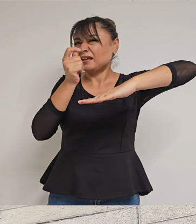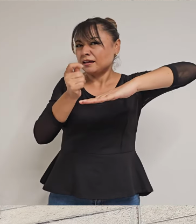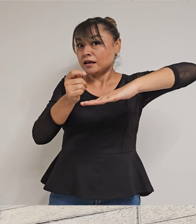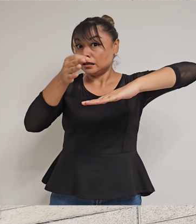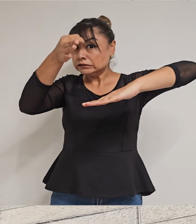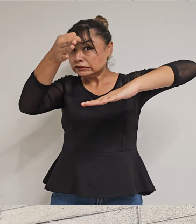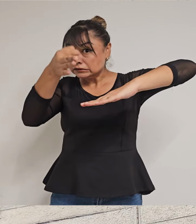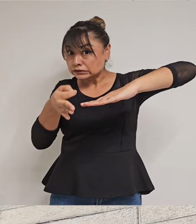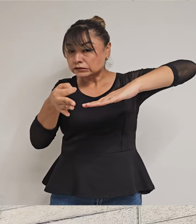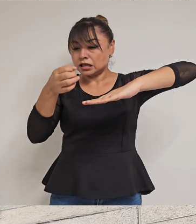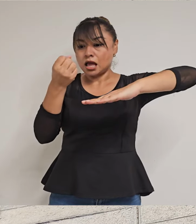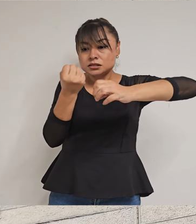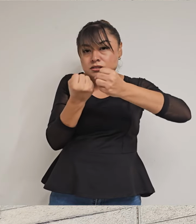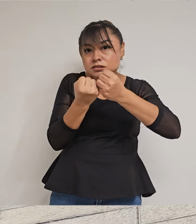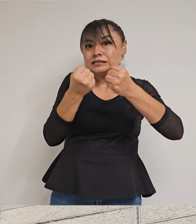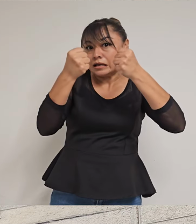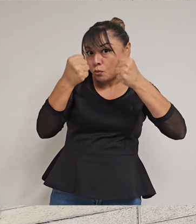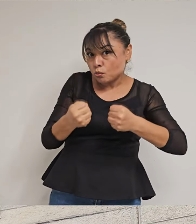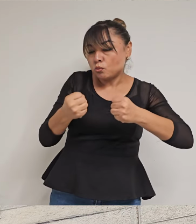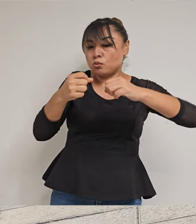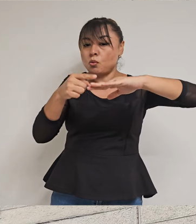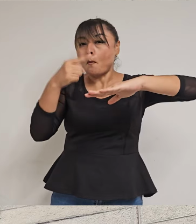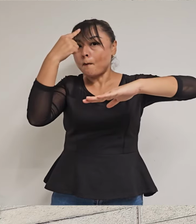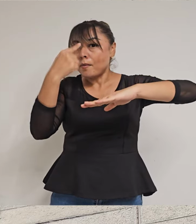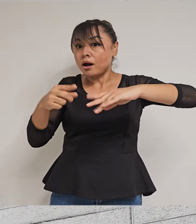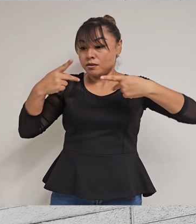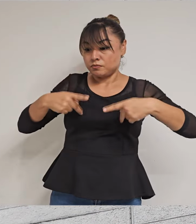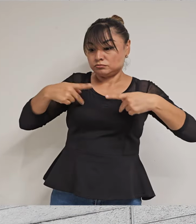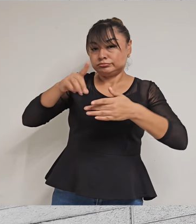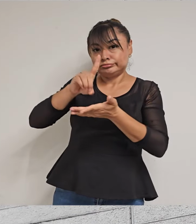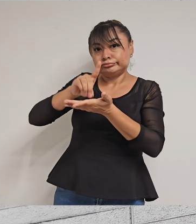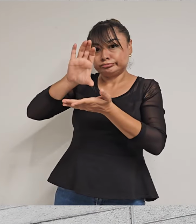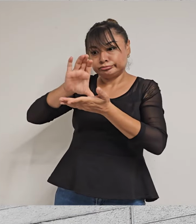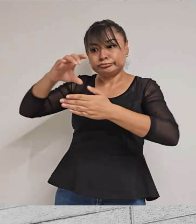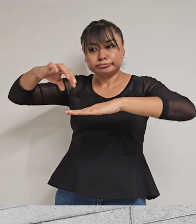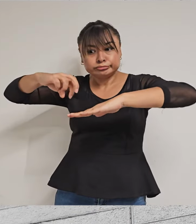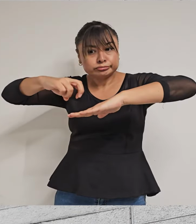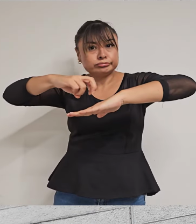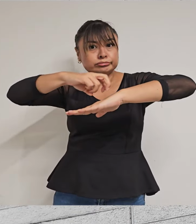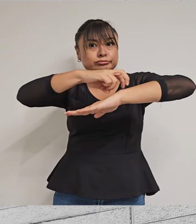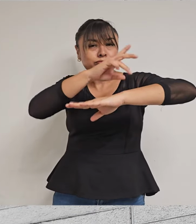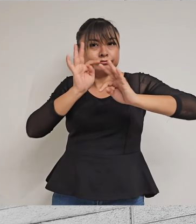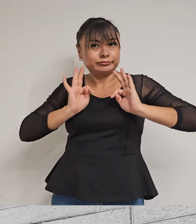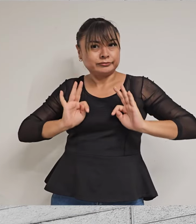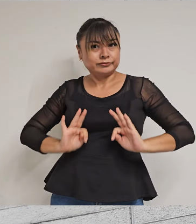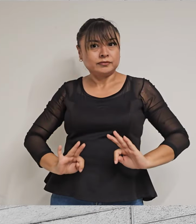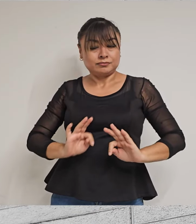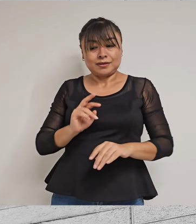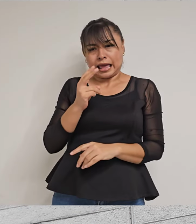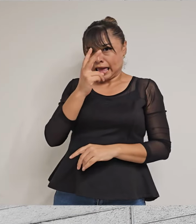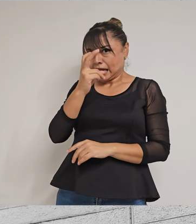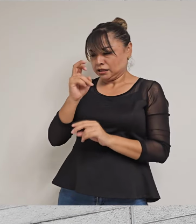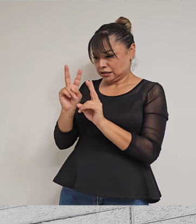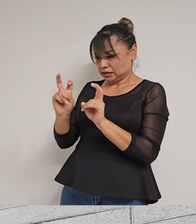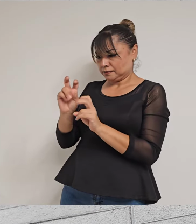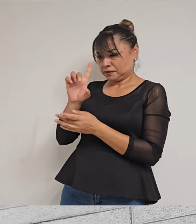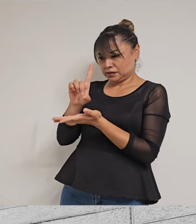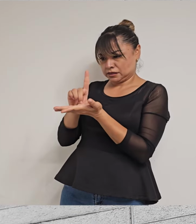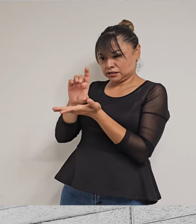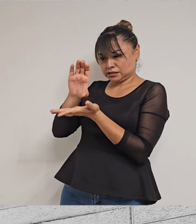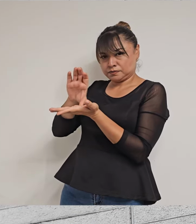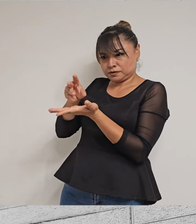que una rampa sea limpia y segura y cómoda para una persona con discapacidad, y sí, el término persona con discapacidad es el correcto, según la Convención sobre los Derechos